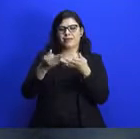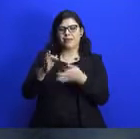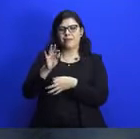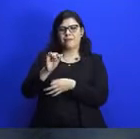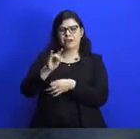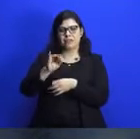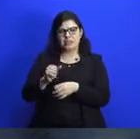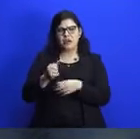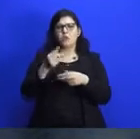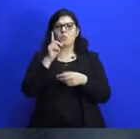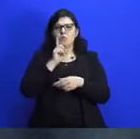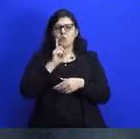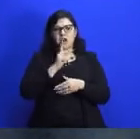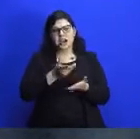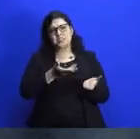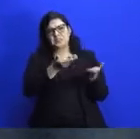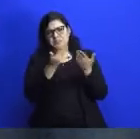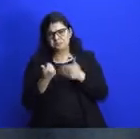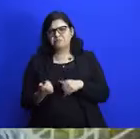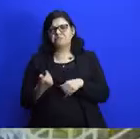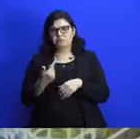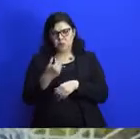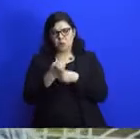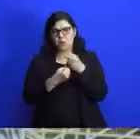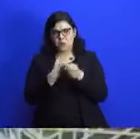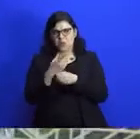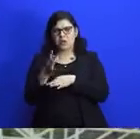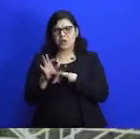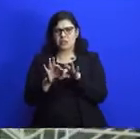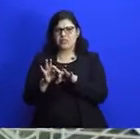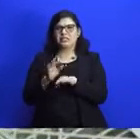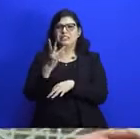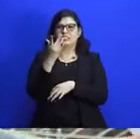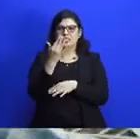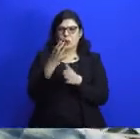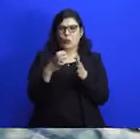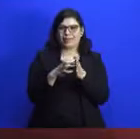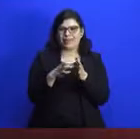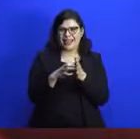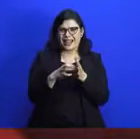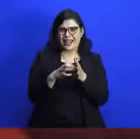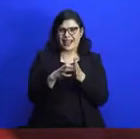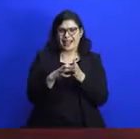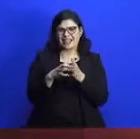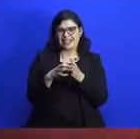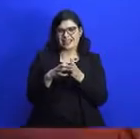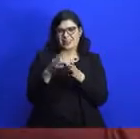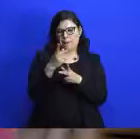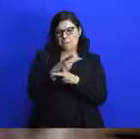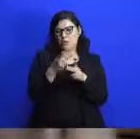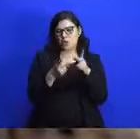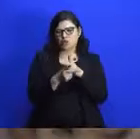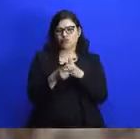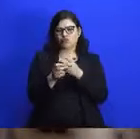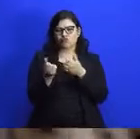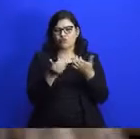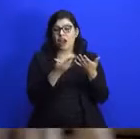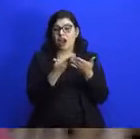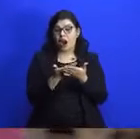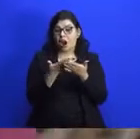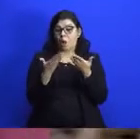mujeres. Empezamos con 4 mujeres, mandando 50 cajitas de producto. Y hoy en día tenemos 20